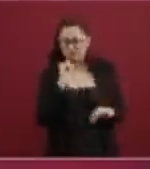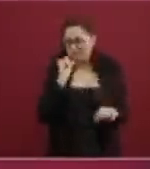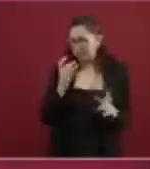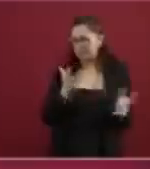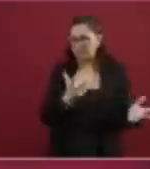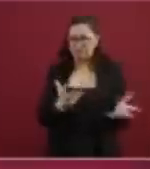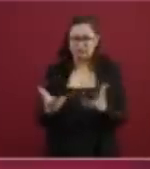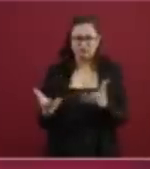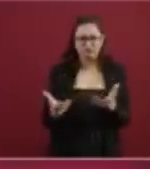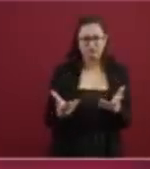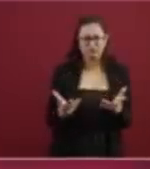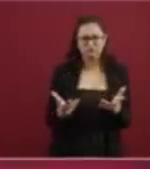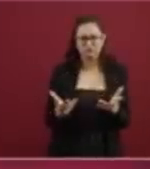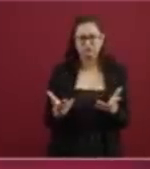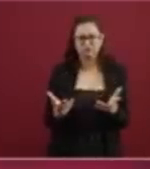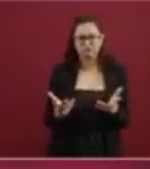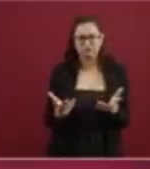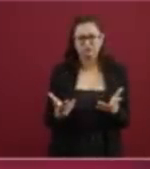que